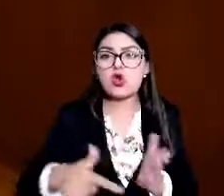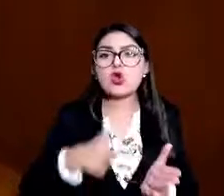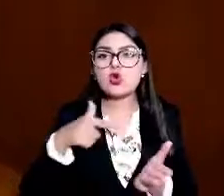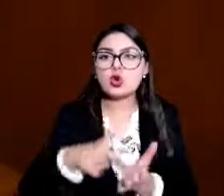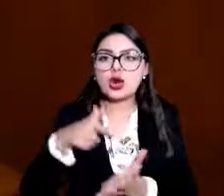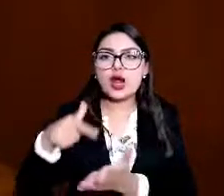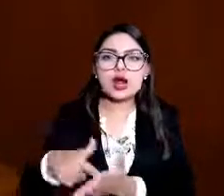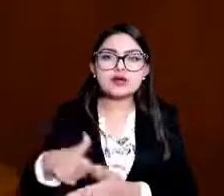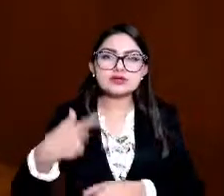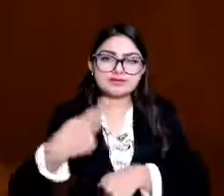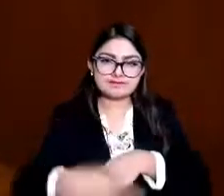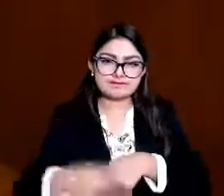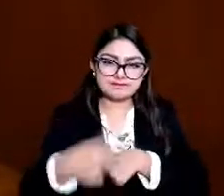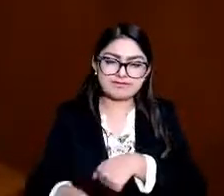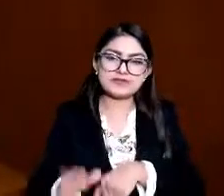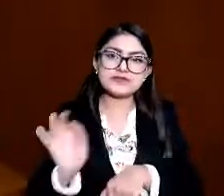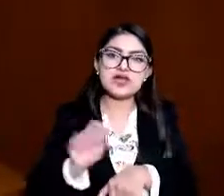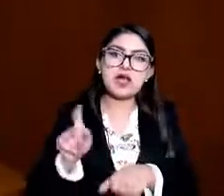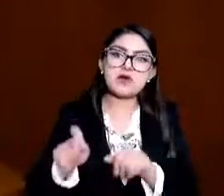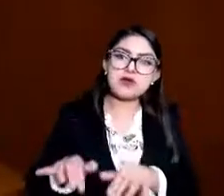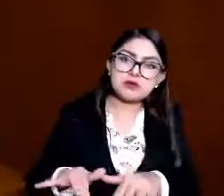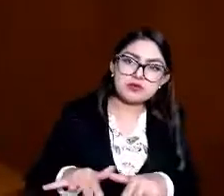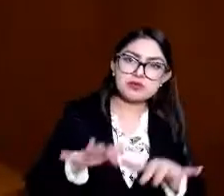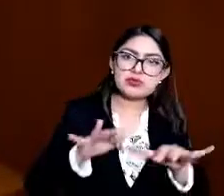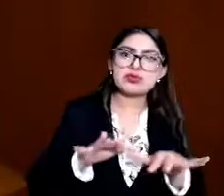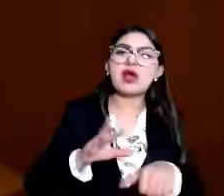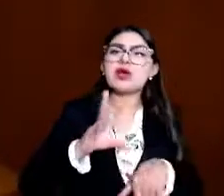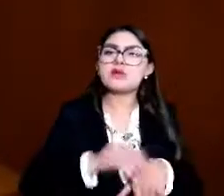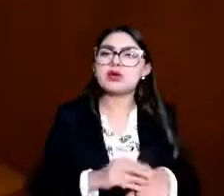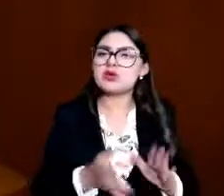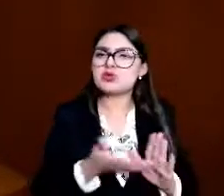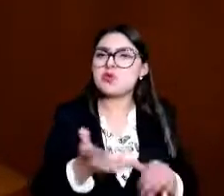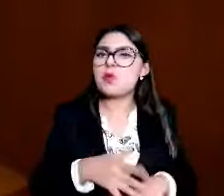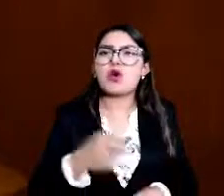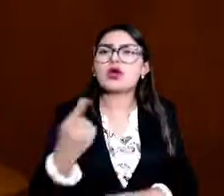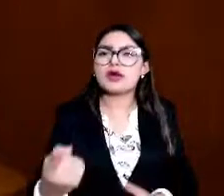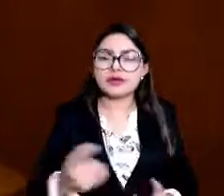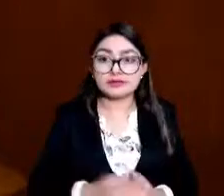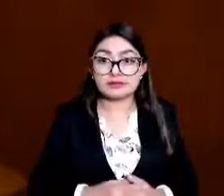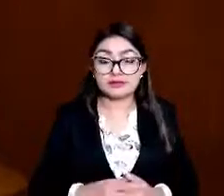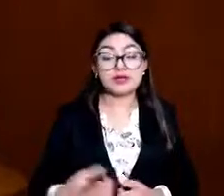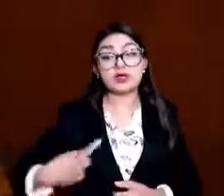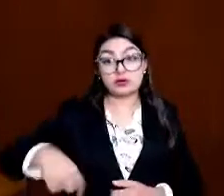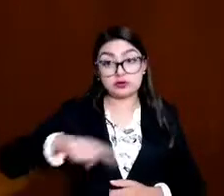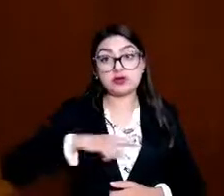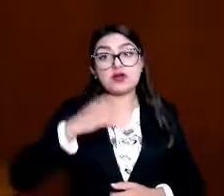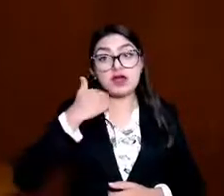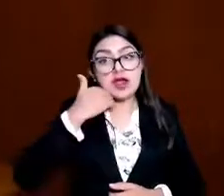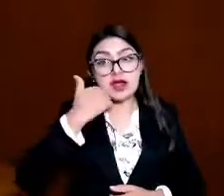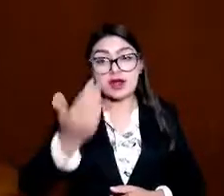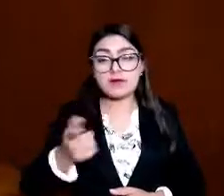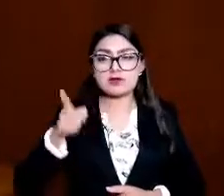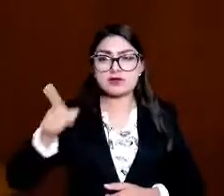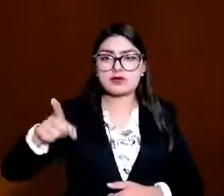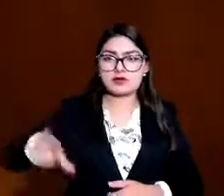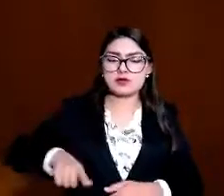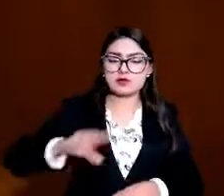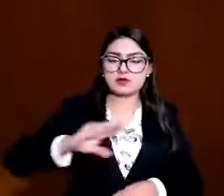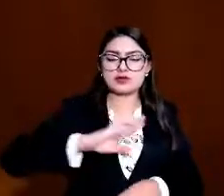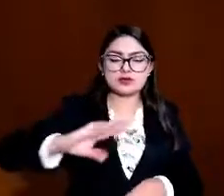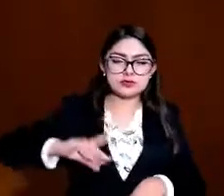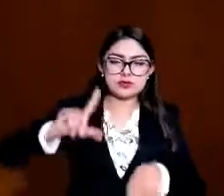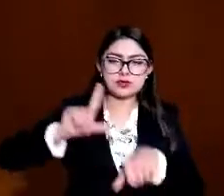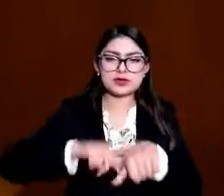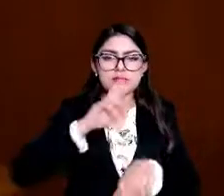afectaciones naturales? Queremos respuestas por parte del Gobierno Municipal, del Secretario de Desarrollo Urbano, de